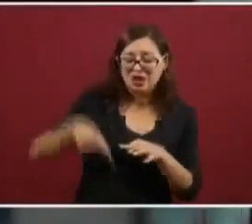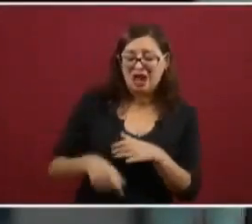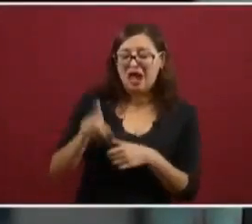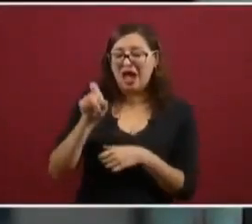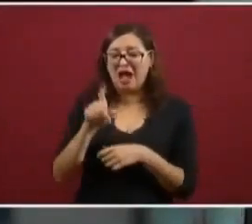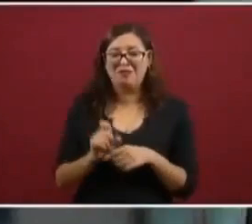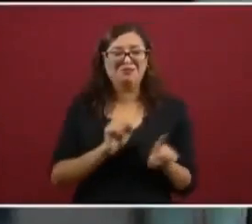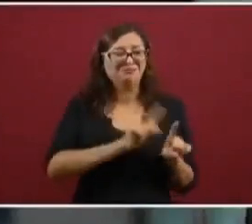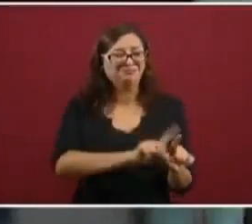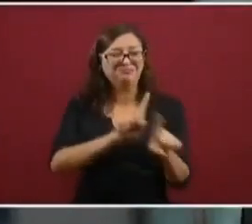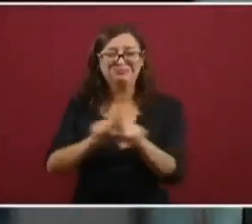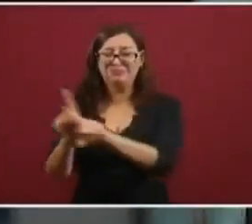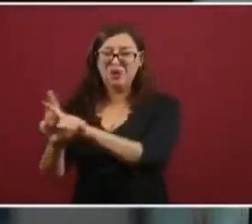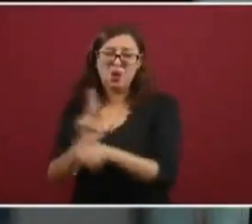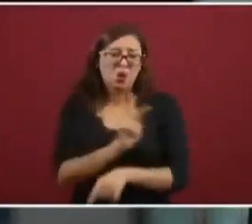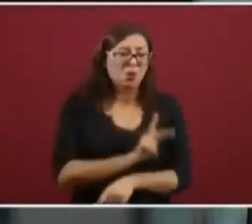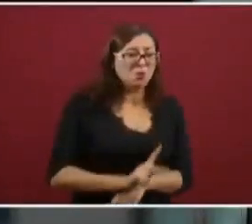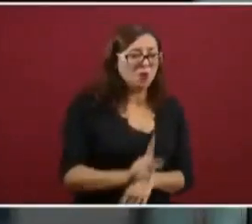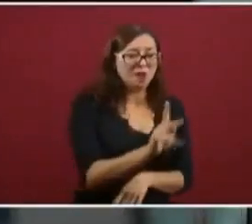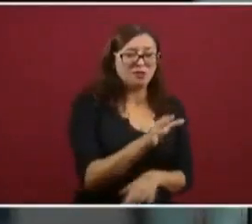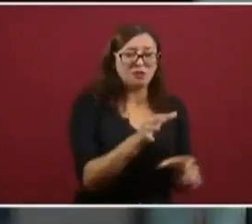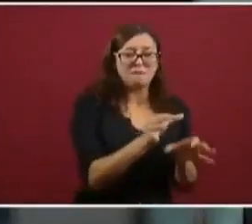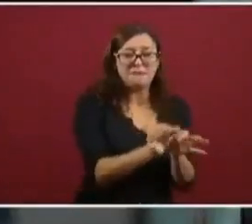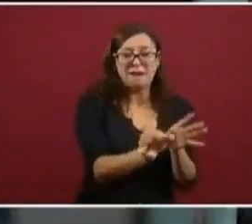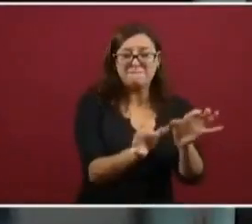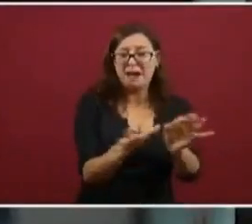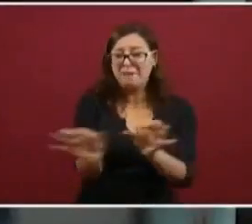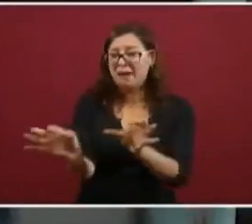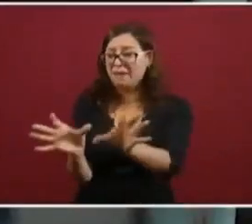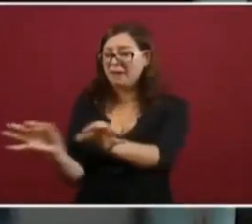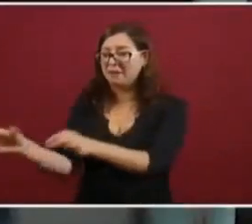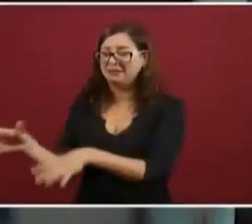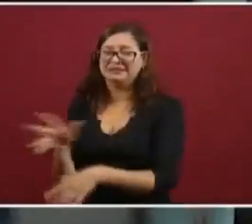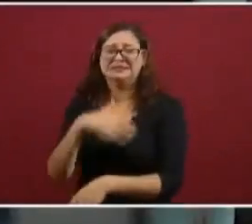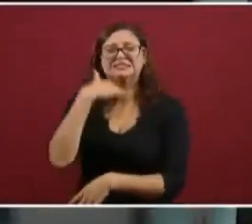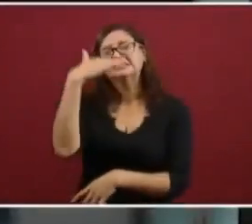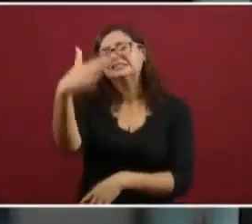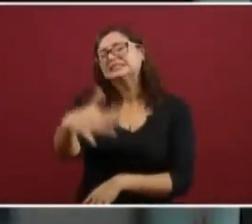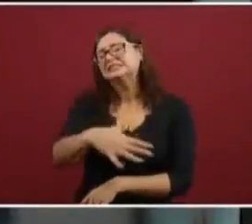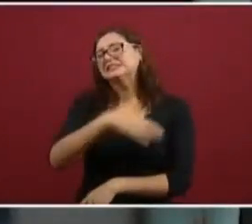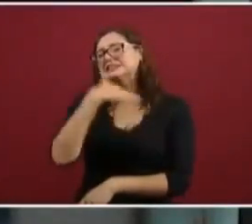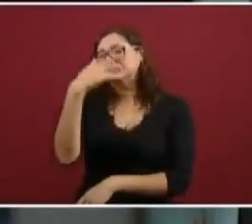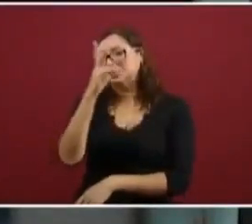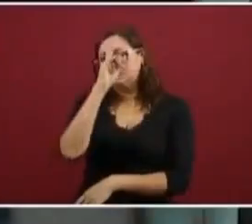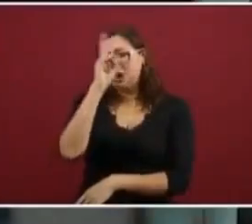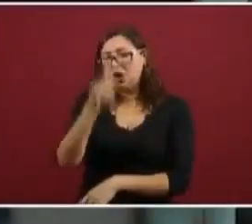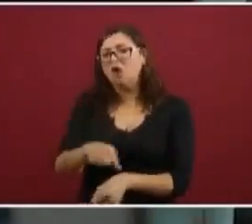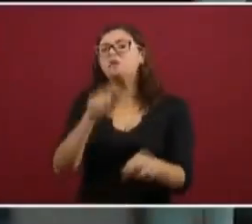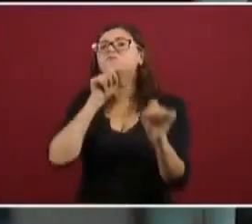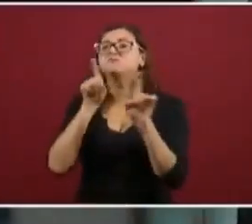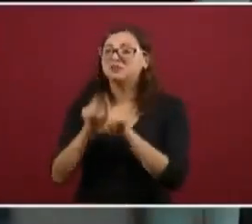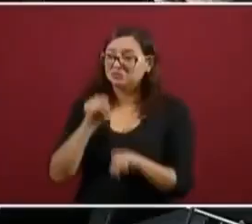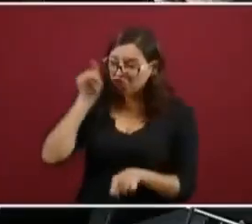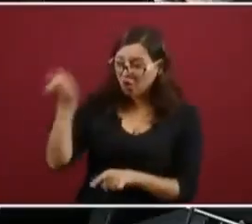huepa en la conchi en baviácora en San Felipe de Jesús en ures y la capital de Hermosillo